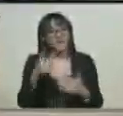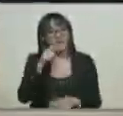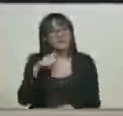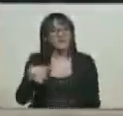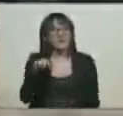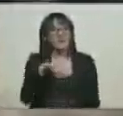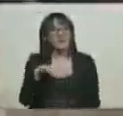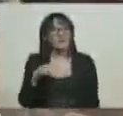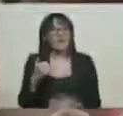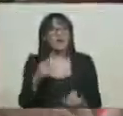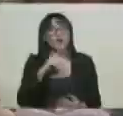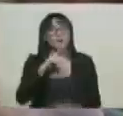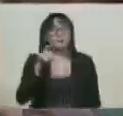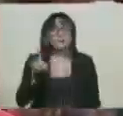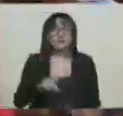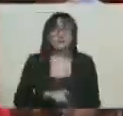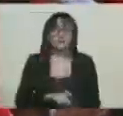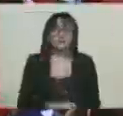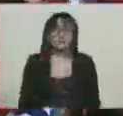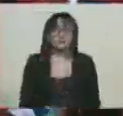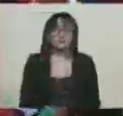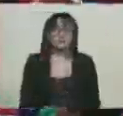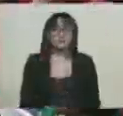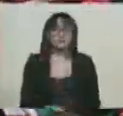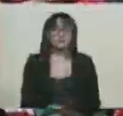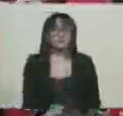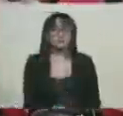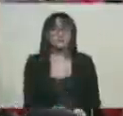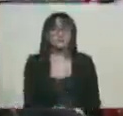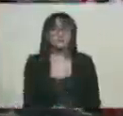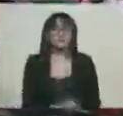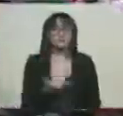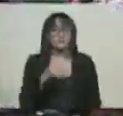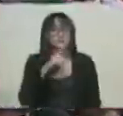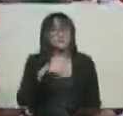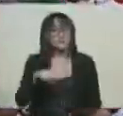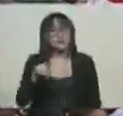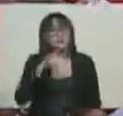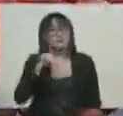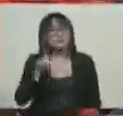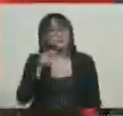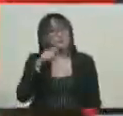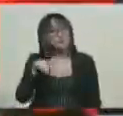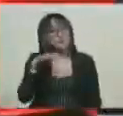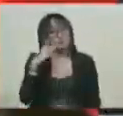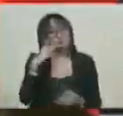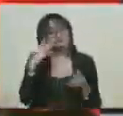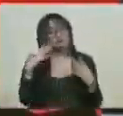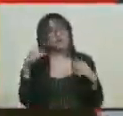yo pregunto, Yelitze, le pregunto al pueblo que me ve por televisión,